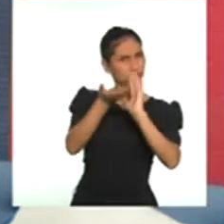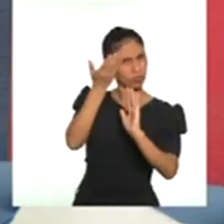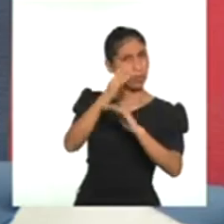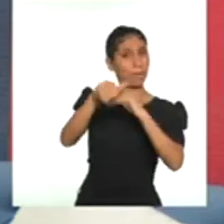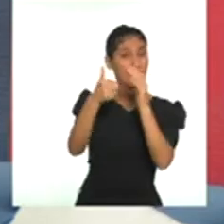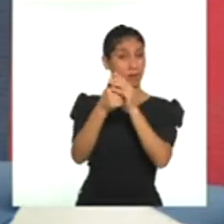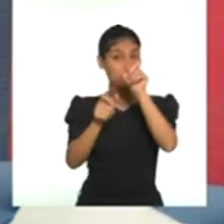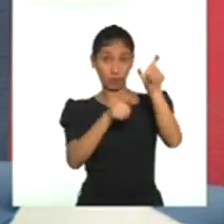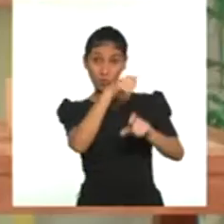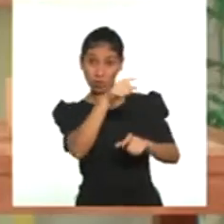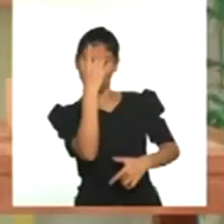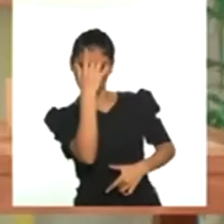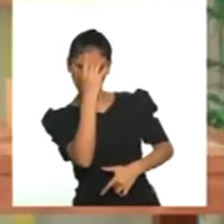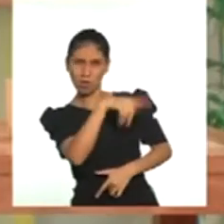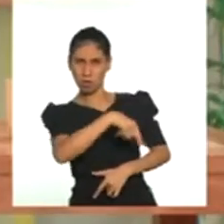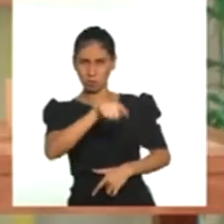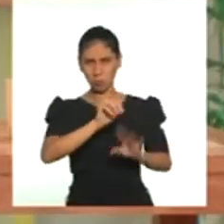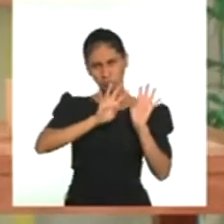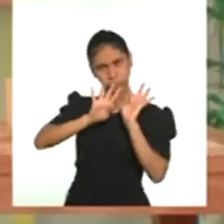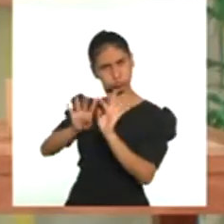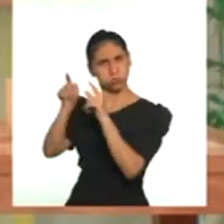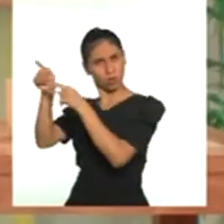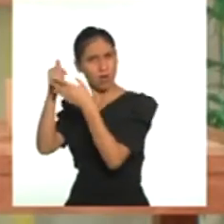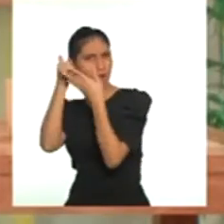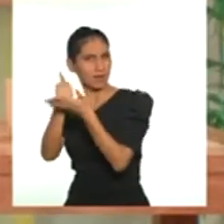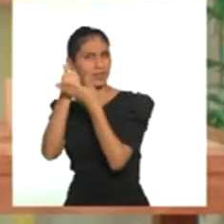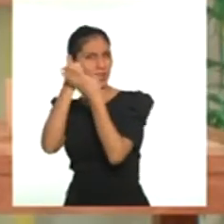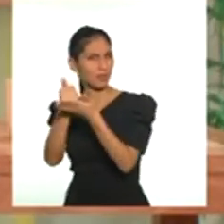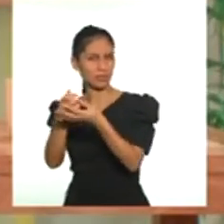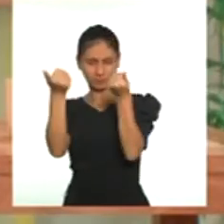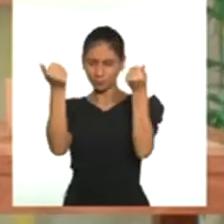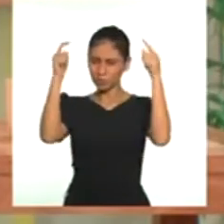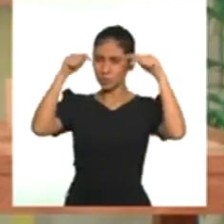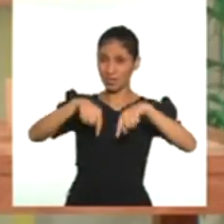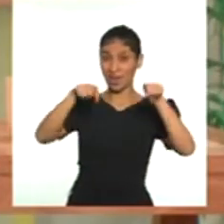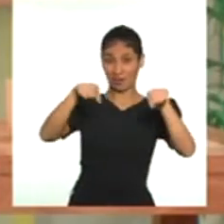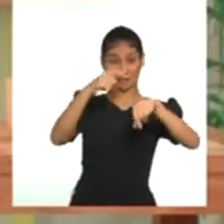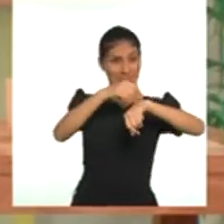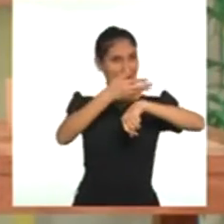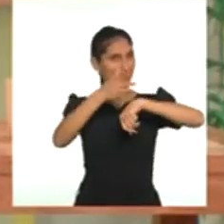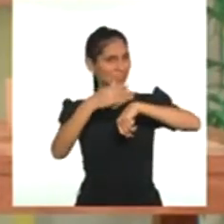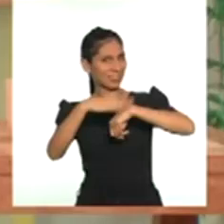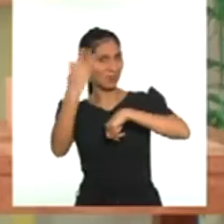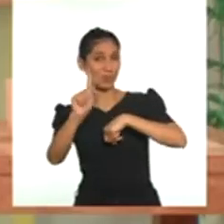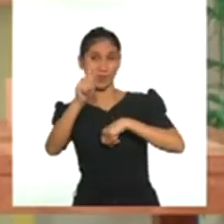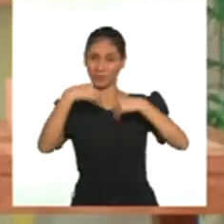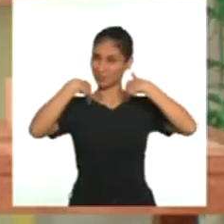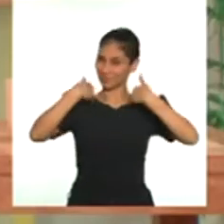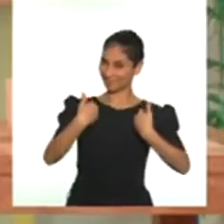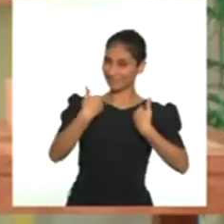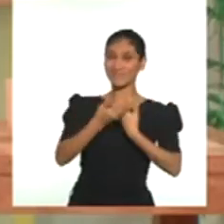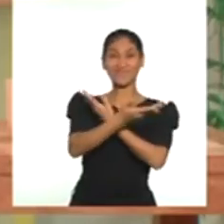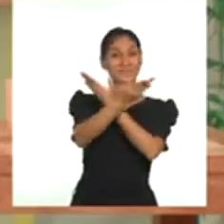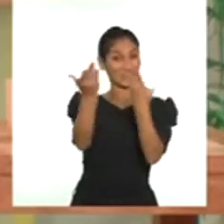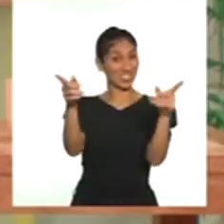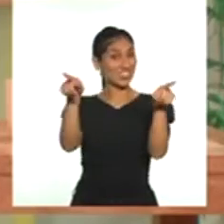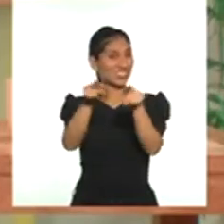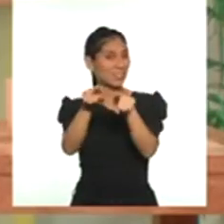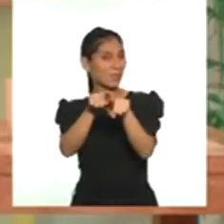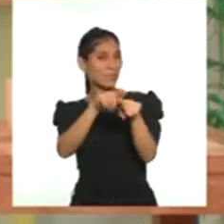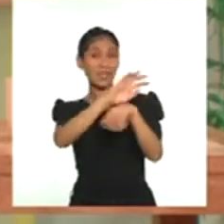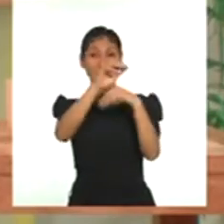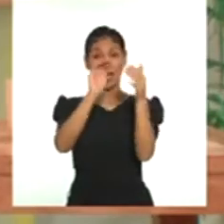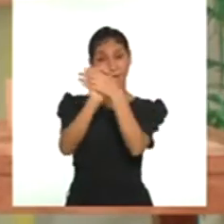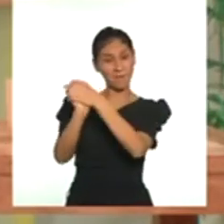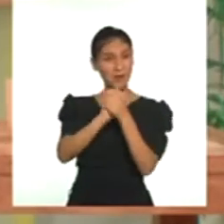Eso es muy cierto, profesor. Así debe ser. Pero se nos ha pasado el tiempo y haremos un corte para un pequeño descanso. Y ustedes, amigas y